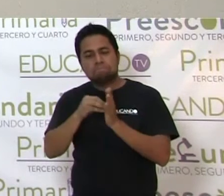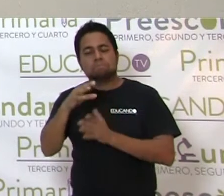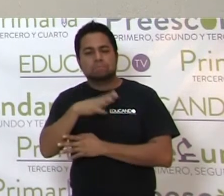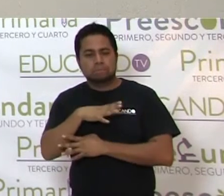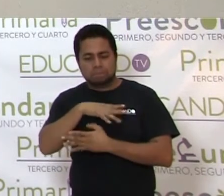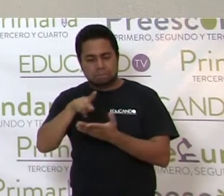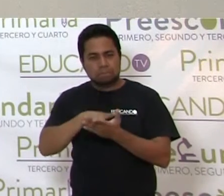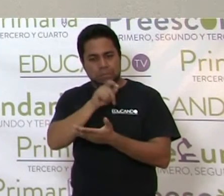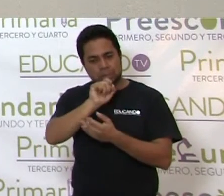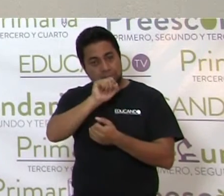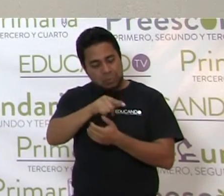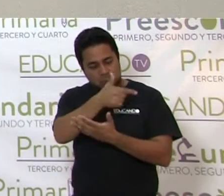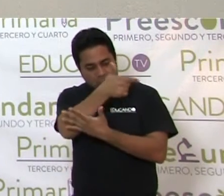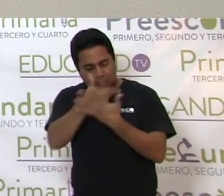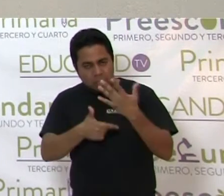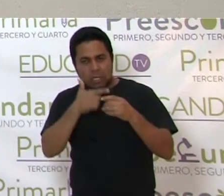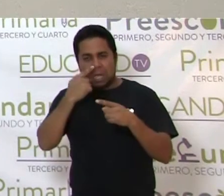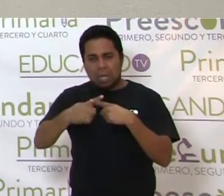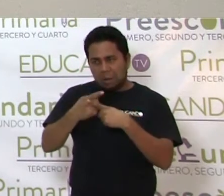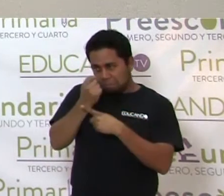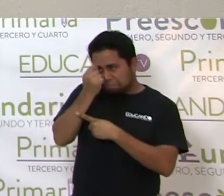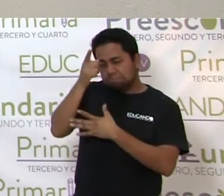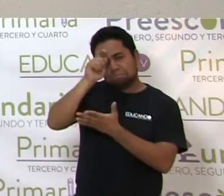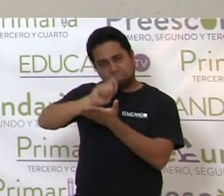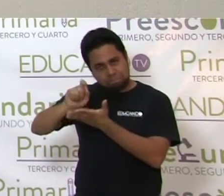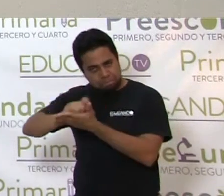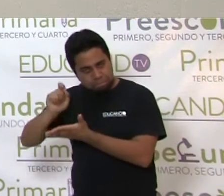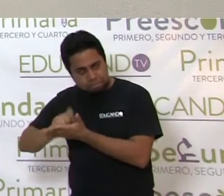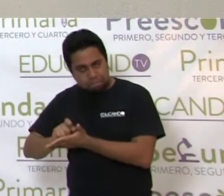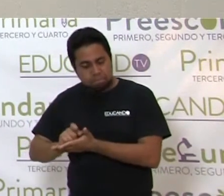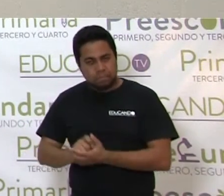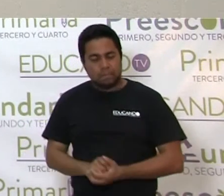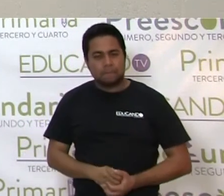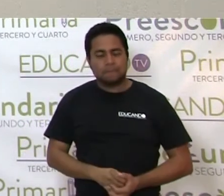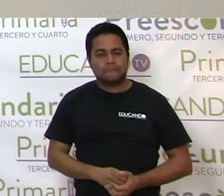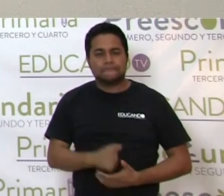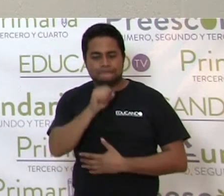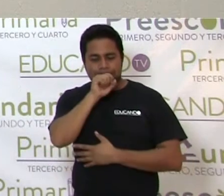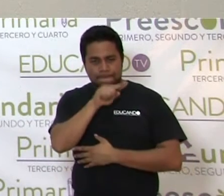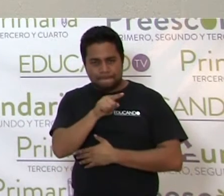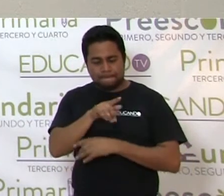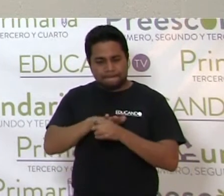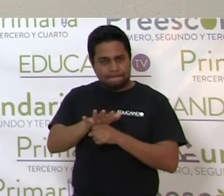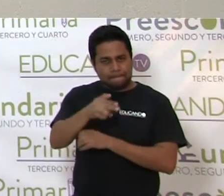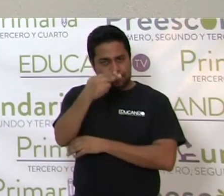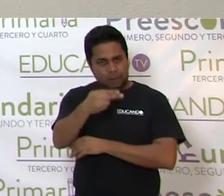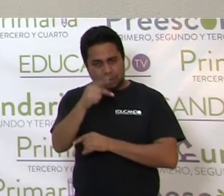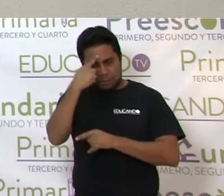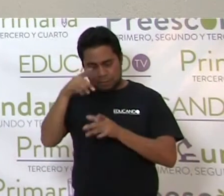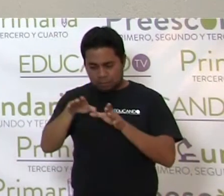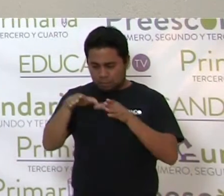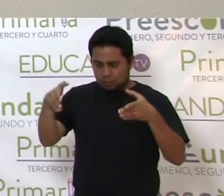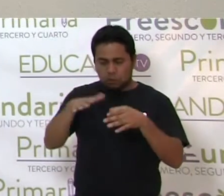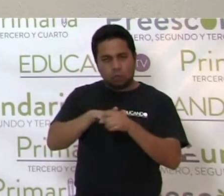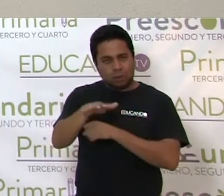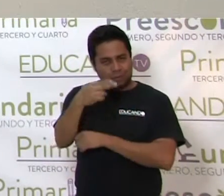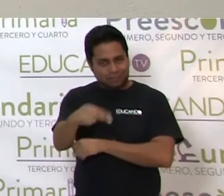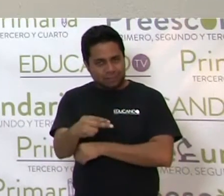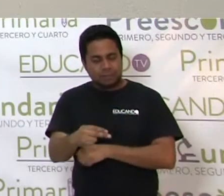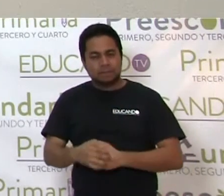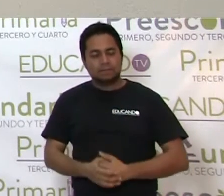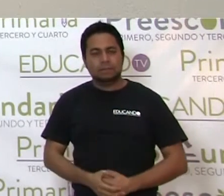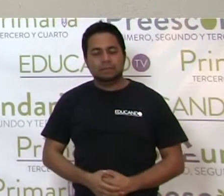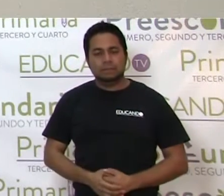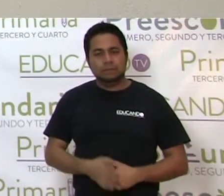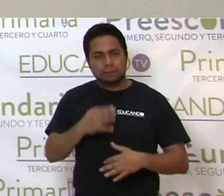vez más listado los autores y el nombre del cuento.